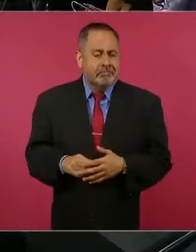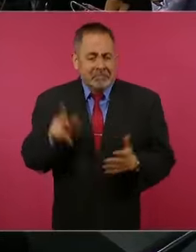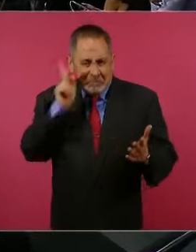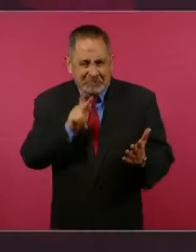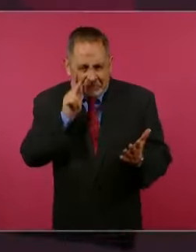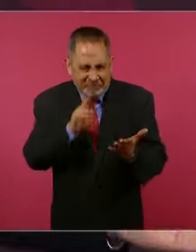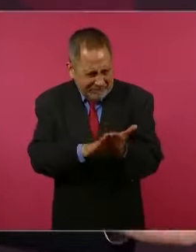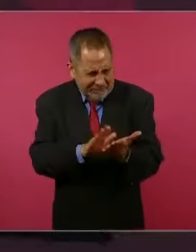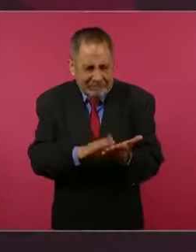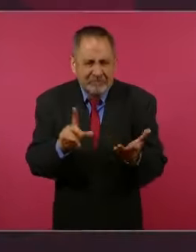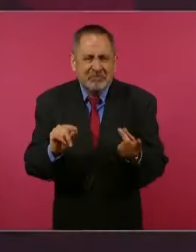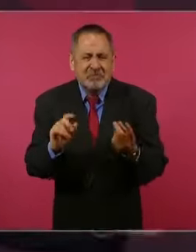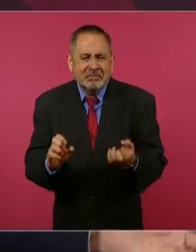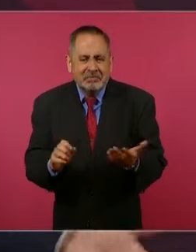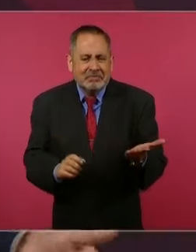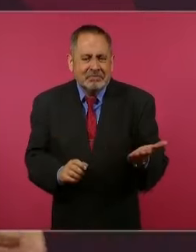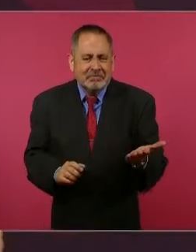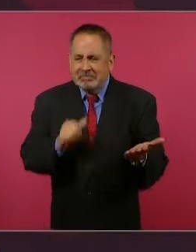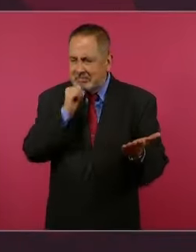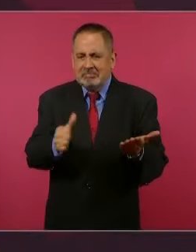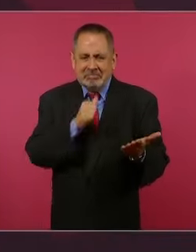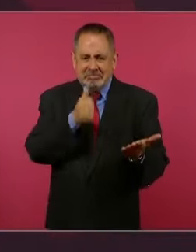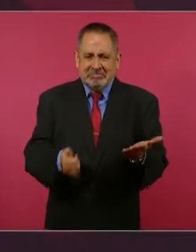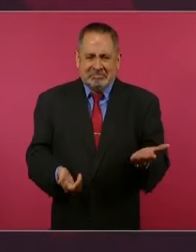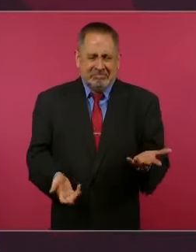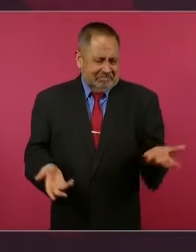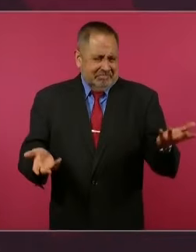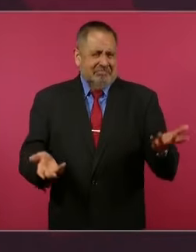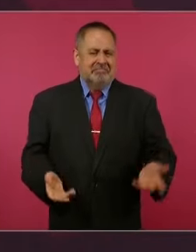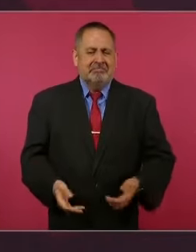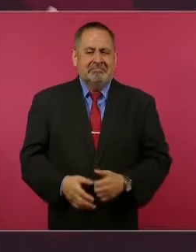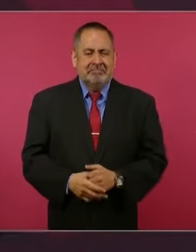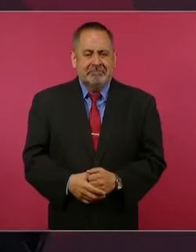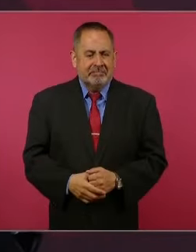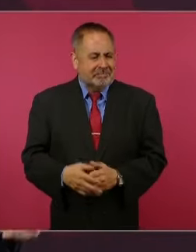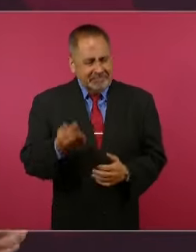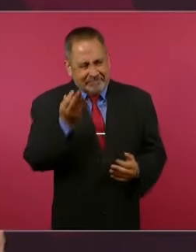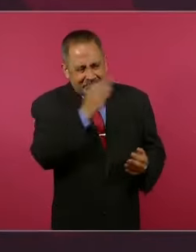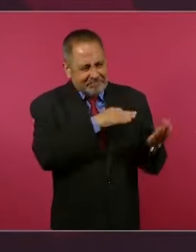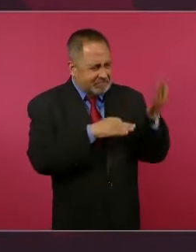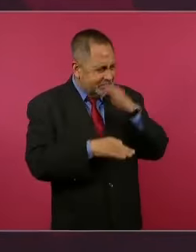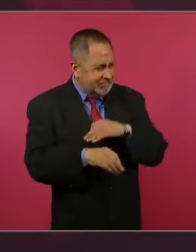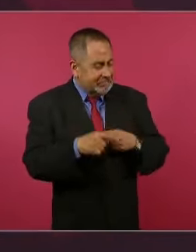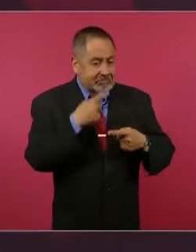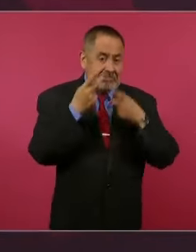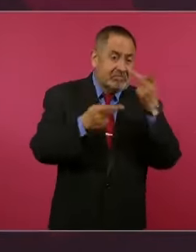ninguna prueba nada Todo es